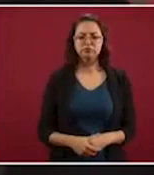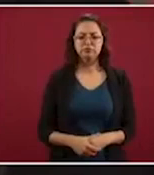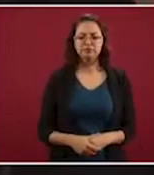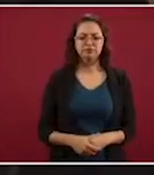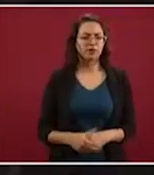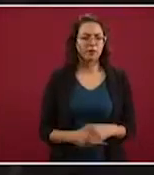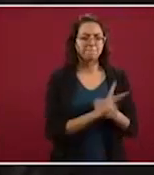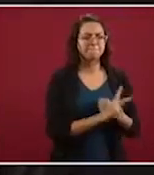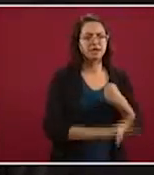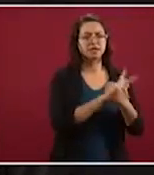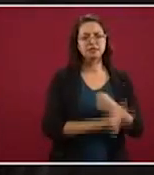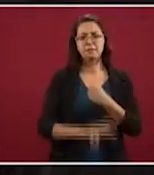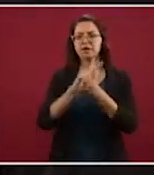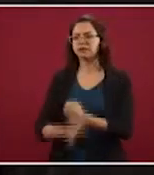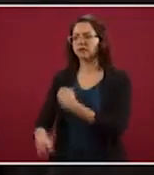nuestras naciones,